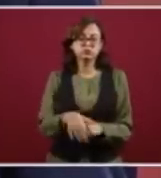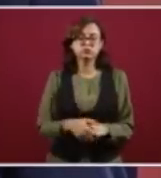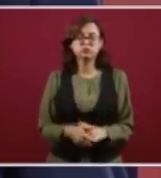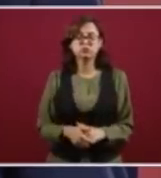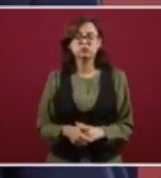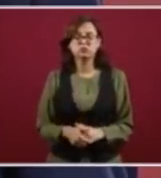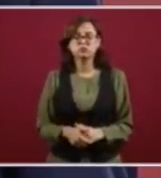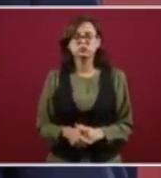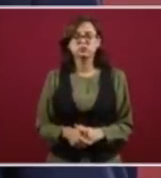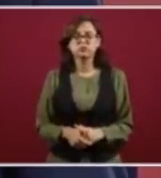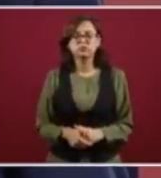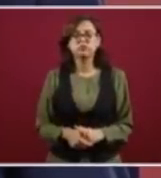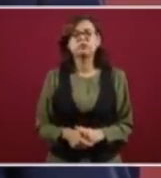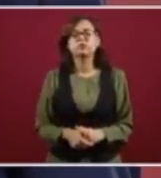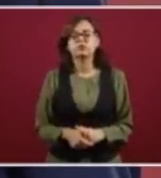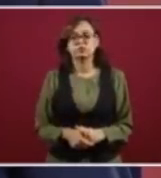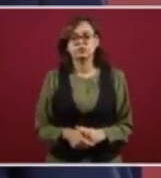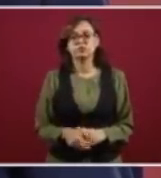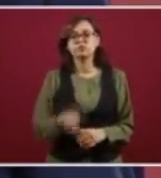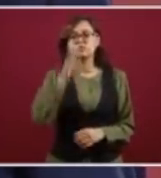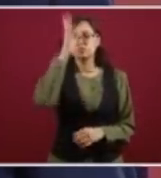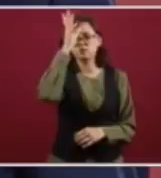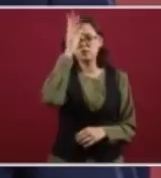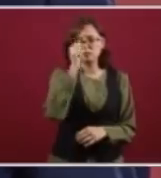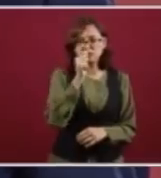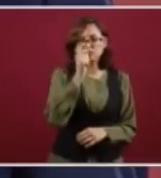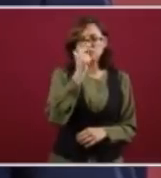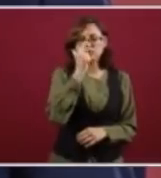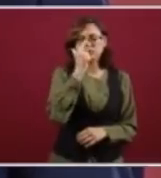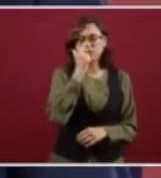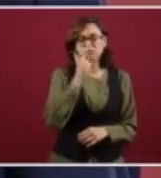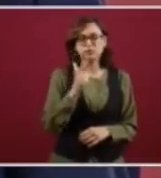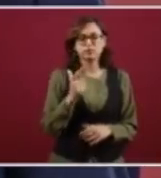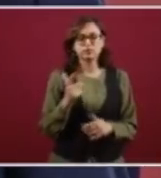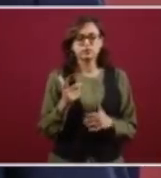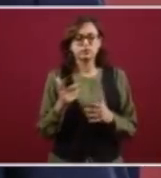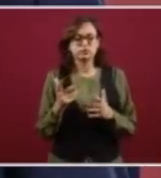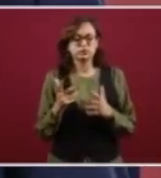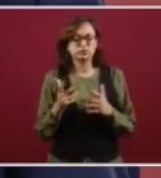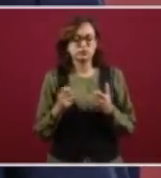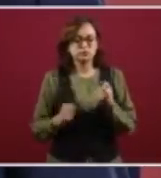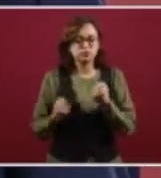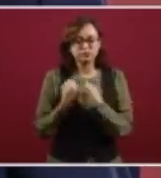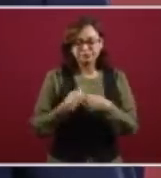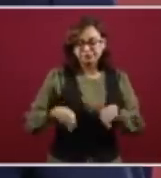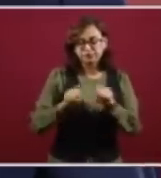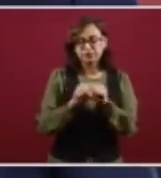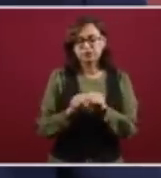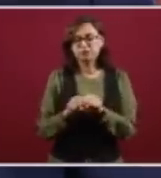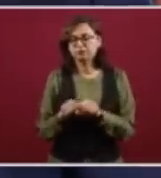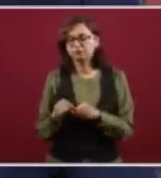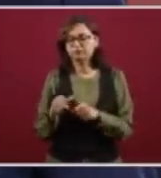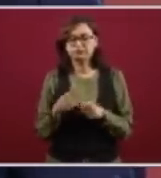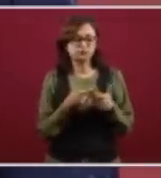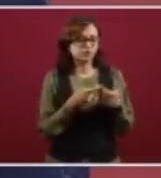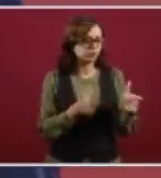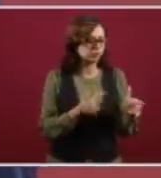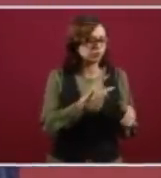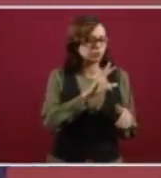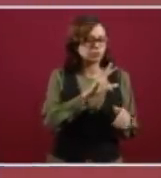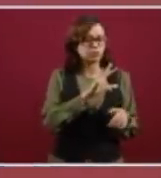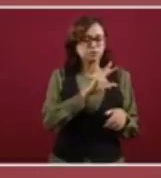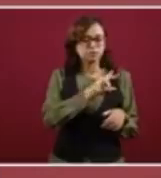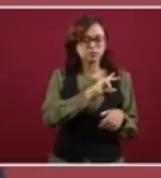cómo se pueden hacer acuerdos o asociaciones entre el sector público, privado